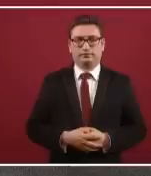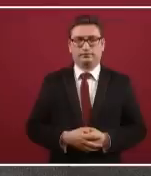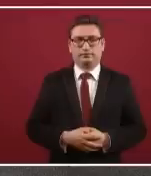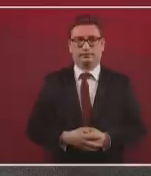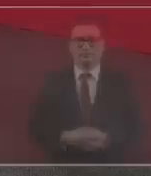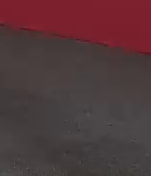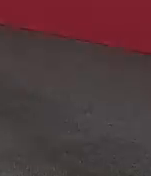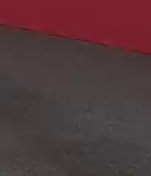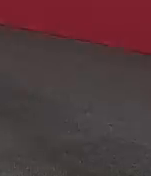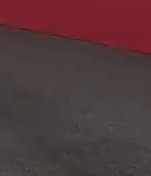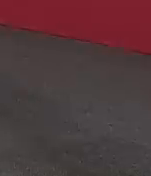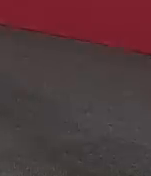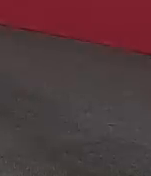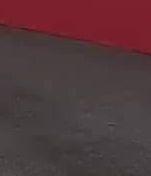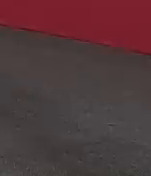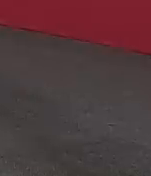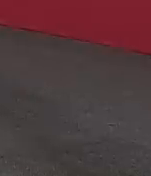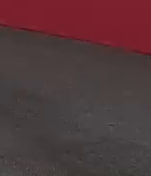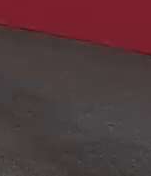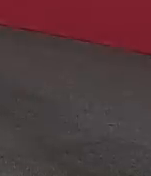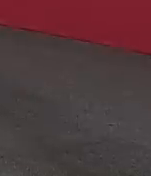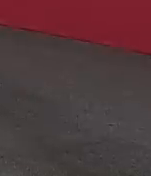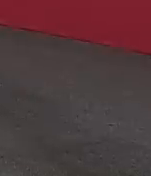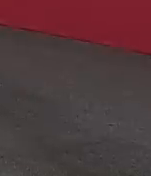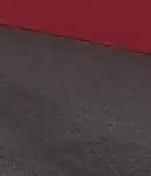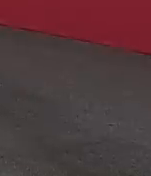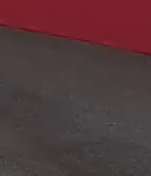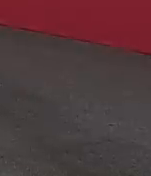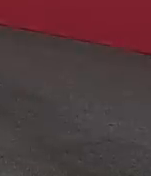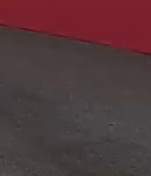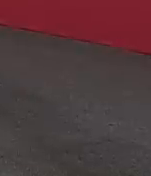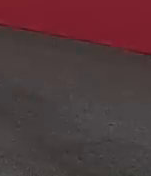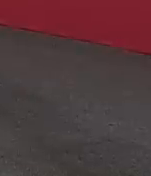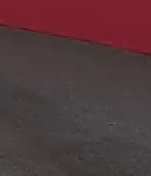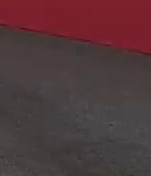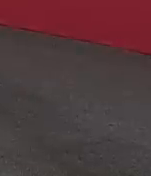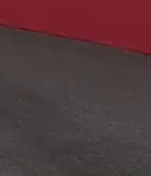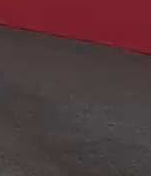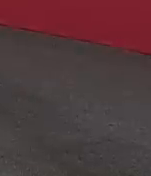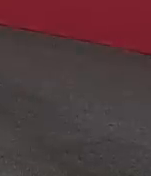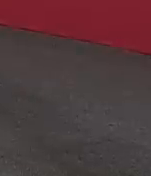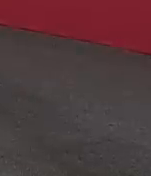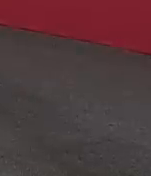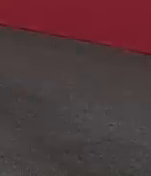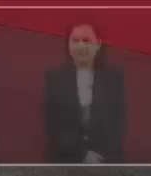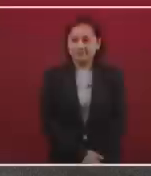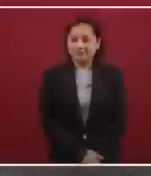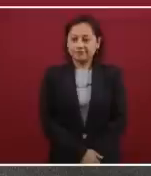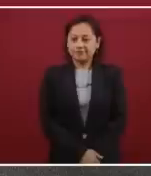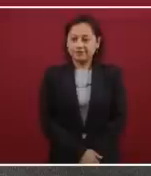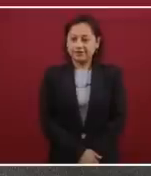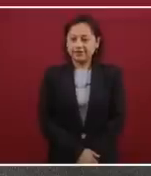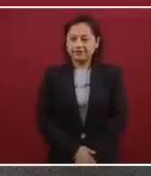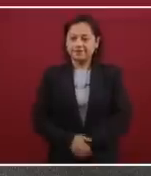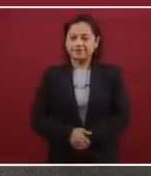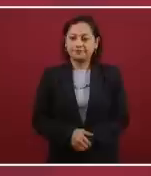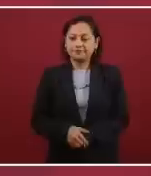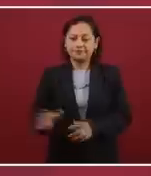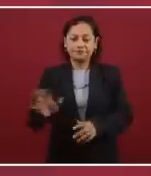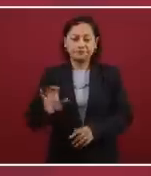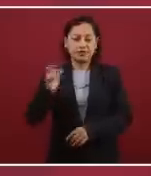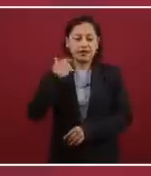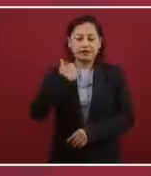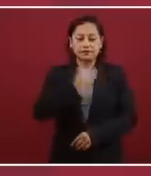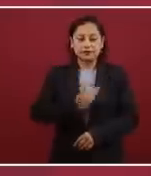Por ejemplo, el que salgan los expresidentes y agarren esto de bandera, ¿no?, en contra